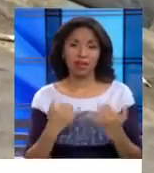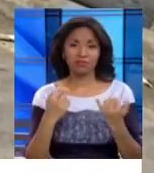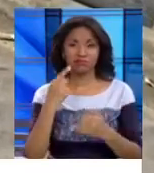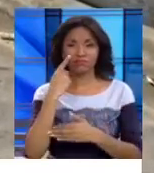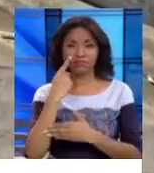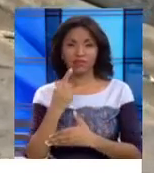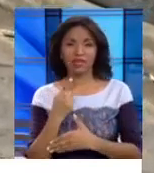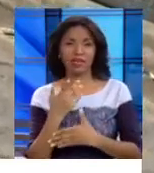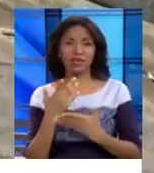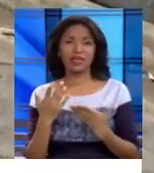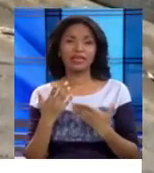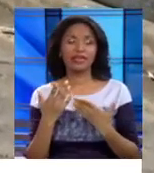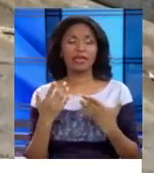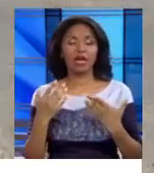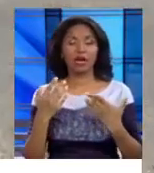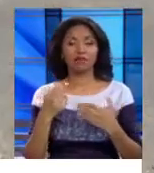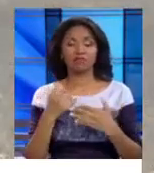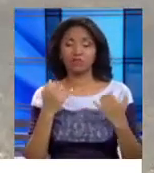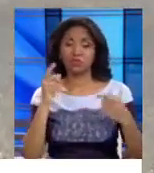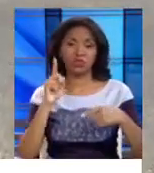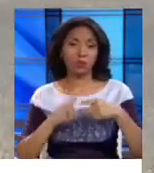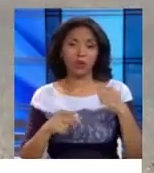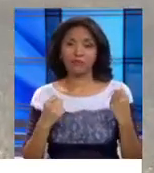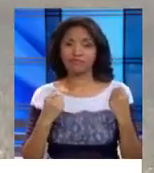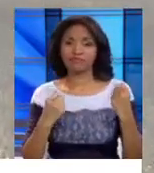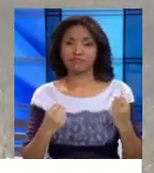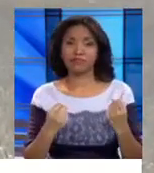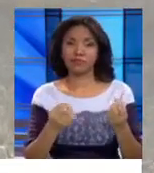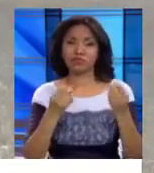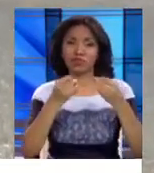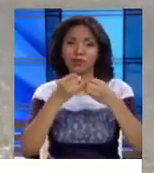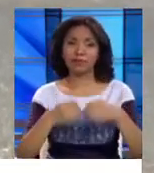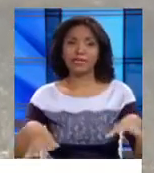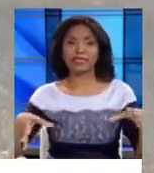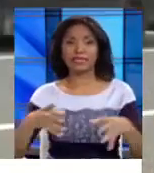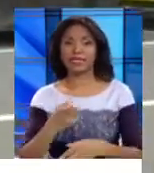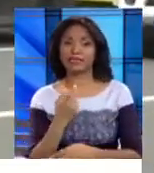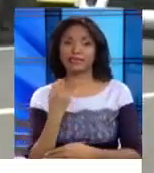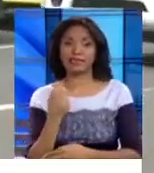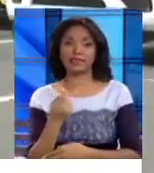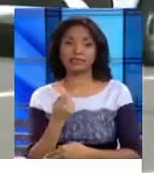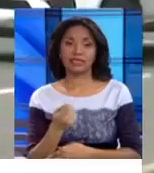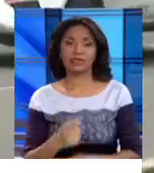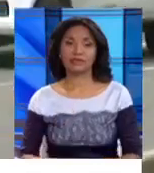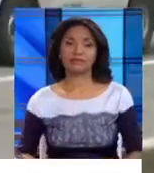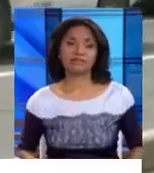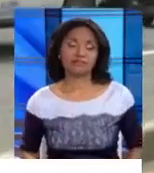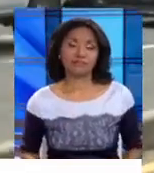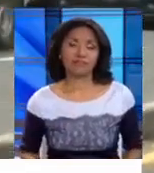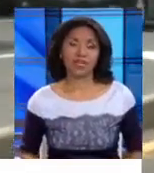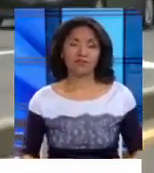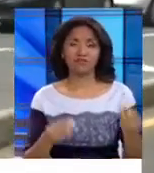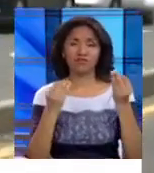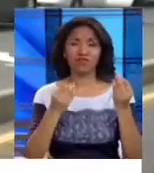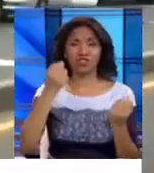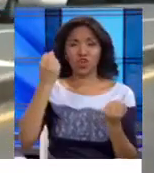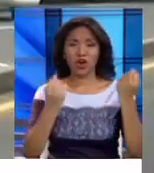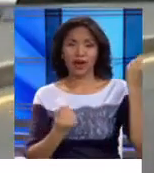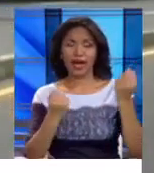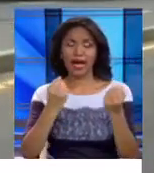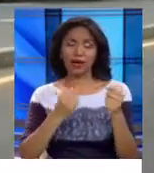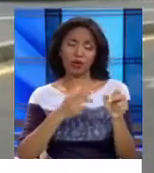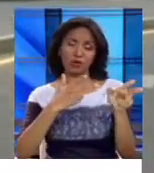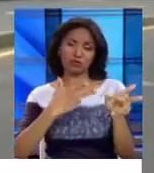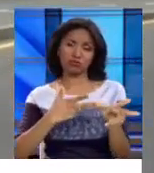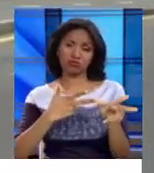viene viviendo en estos momentos, que es las graves pérdidas económicas producto de la gran cantidad de vehículos del transporte